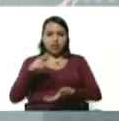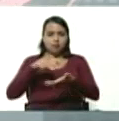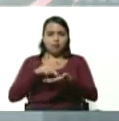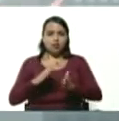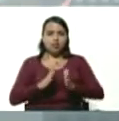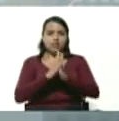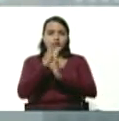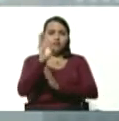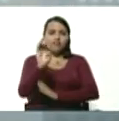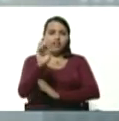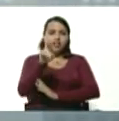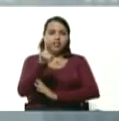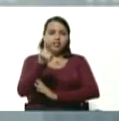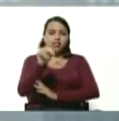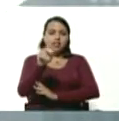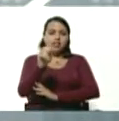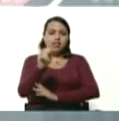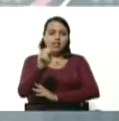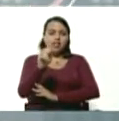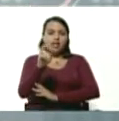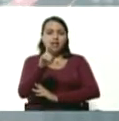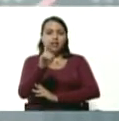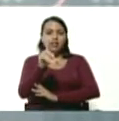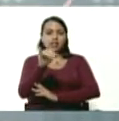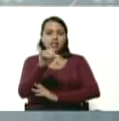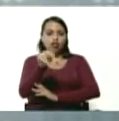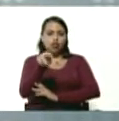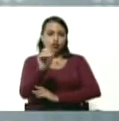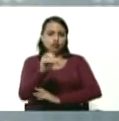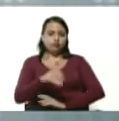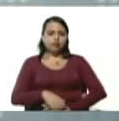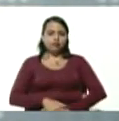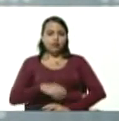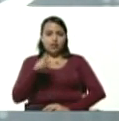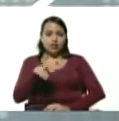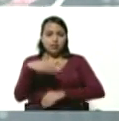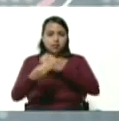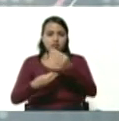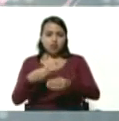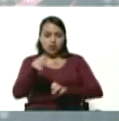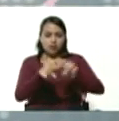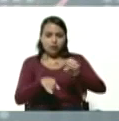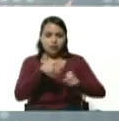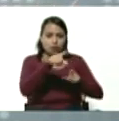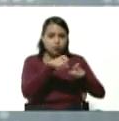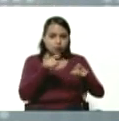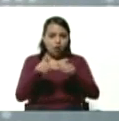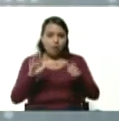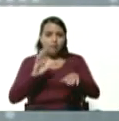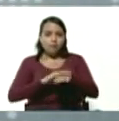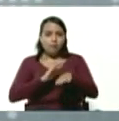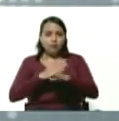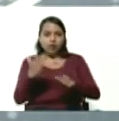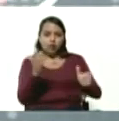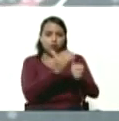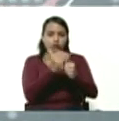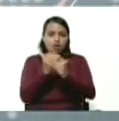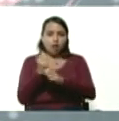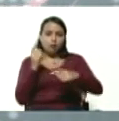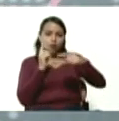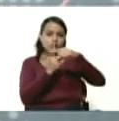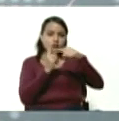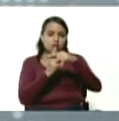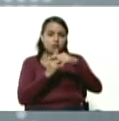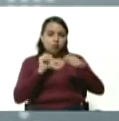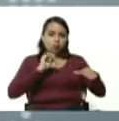Bernardino, en el municipio bolivariano Libertador. Allí se hizo pesquizaje masivo, porque se encontraron casos positivos de COVID-19,